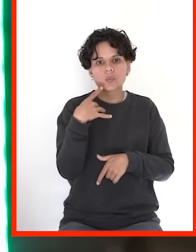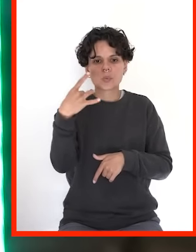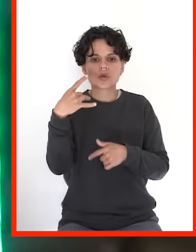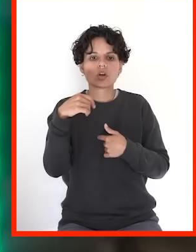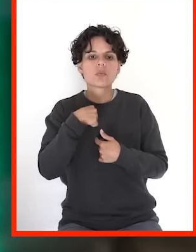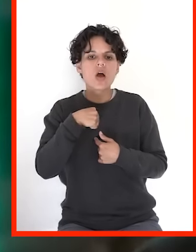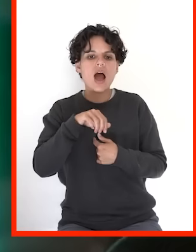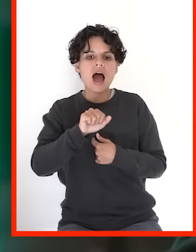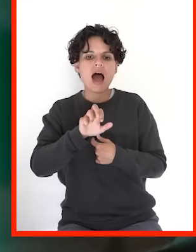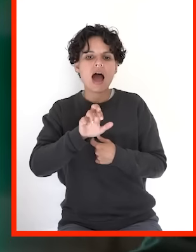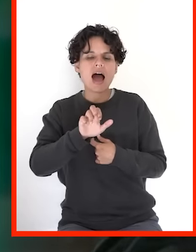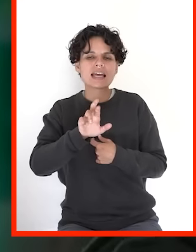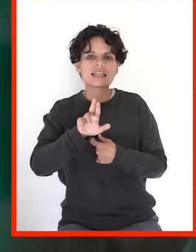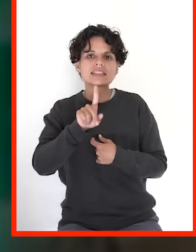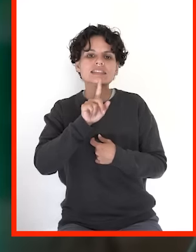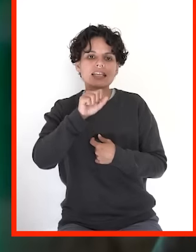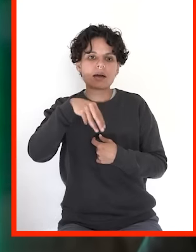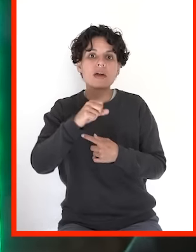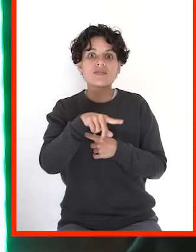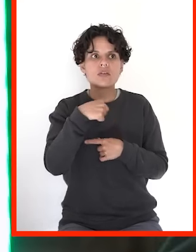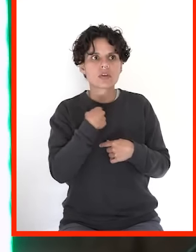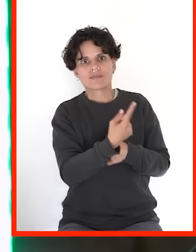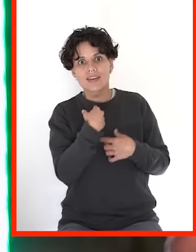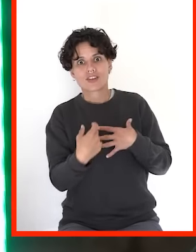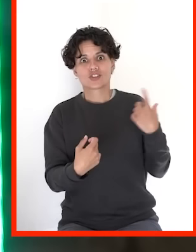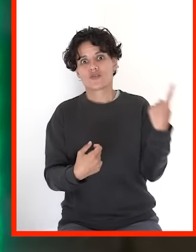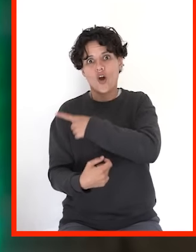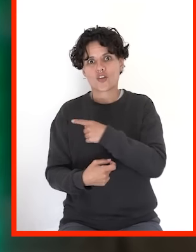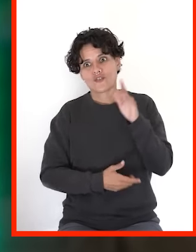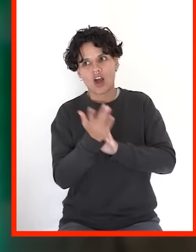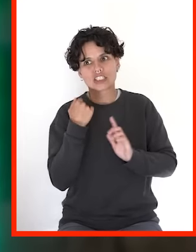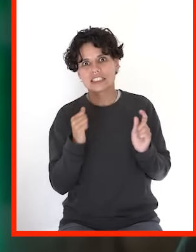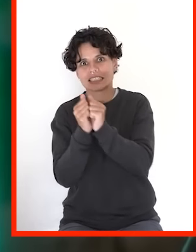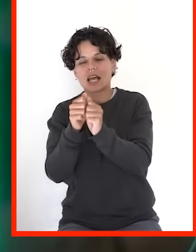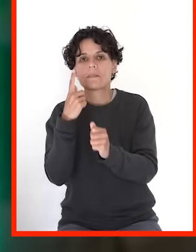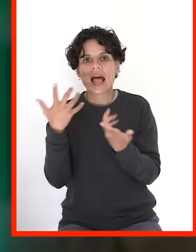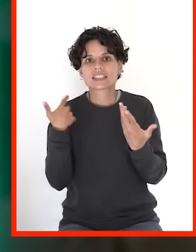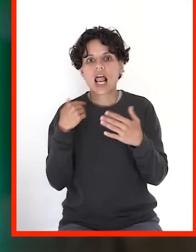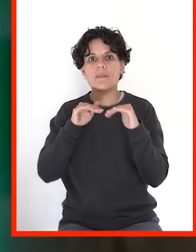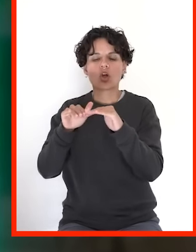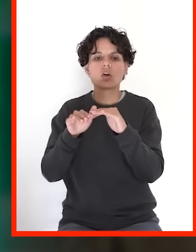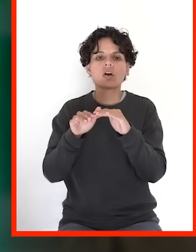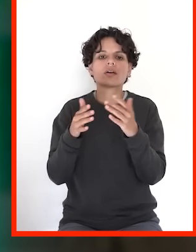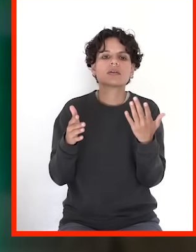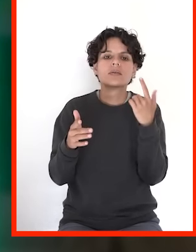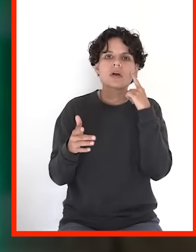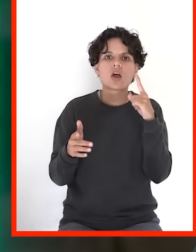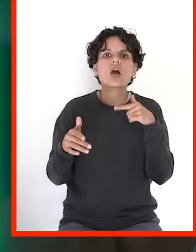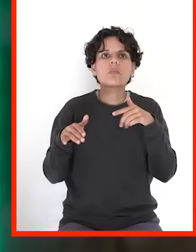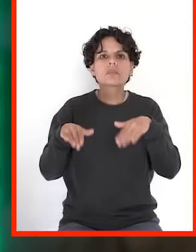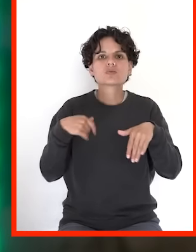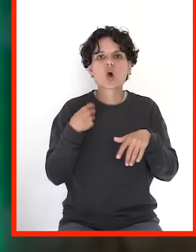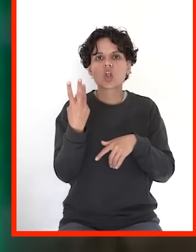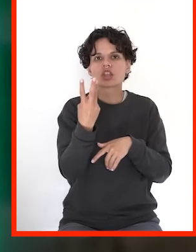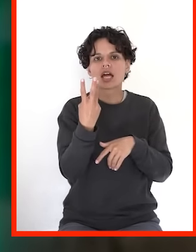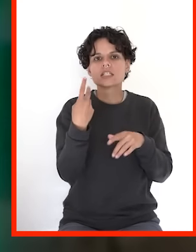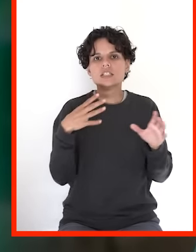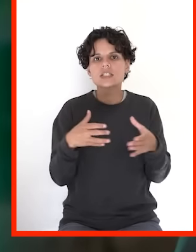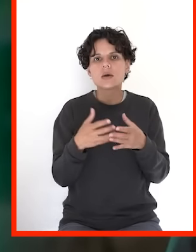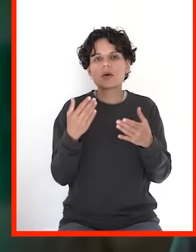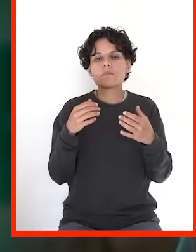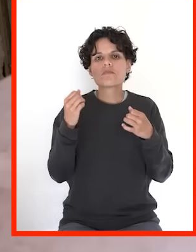este weón me decía, weón, yo te voy a hacer los apoyos, weón. Movimiento tía, original, pero con el nombre de mío. Porque entonces